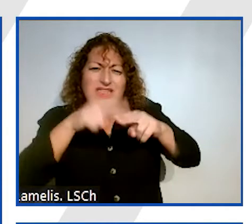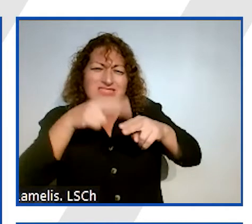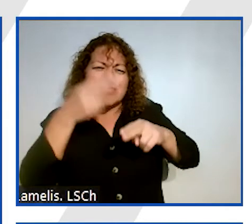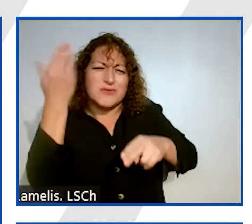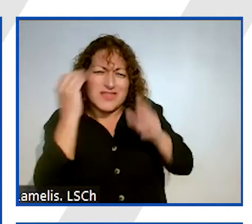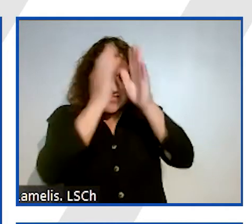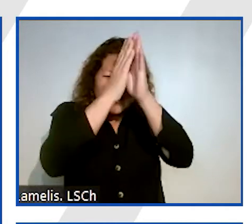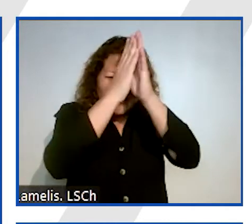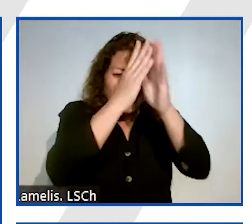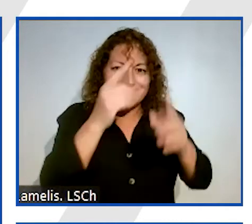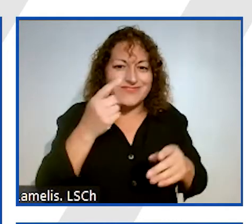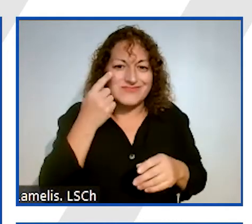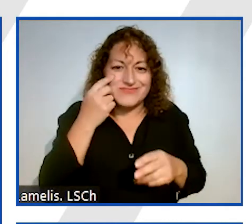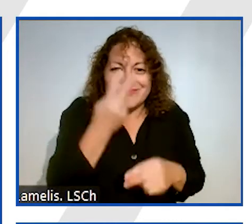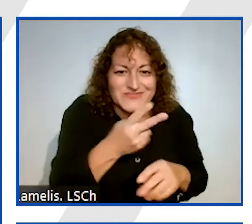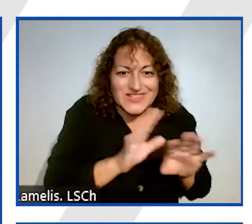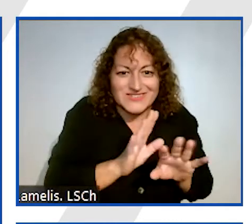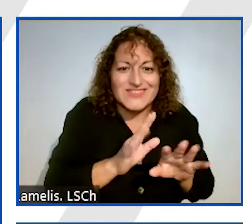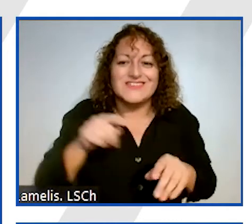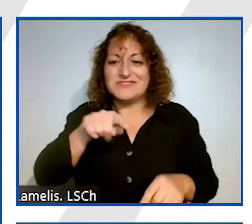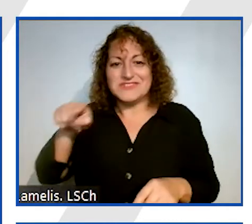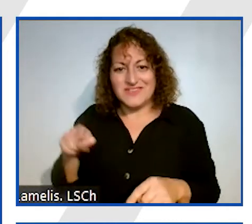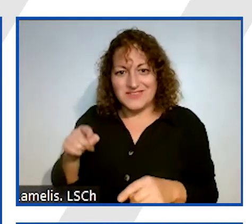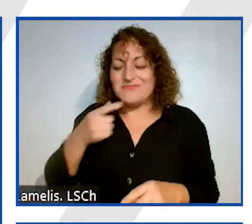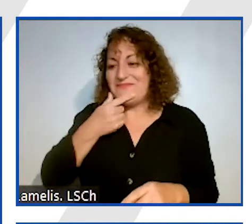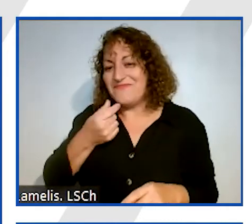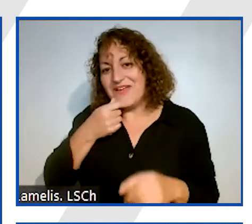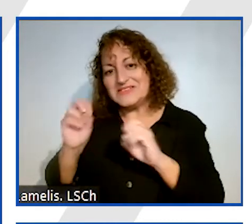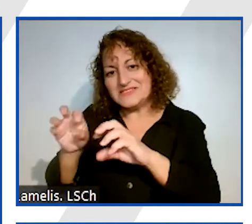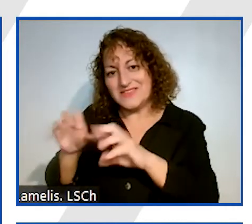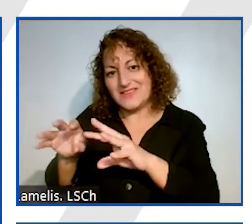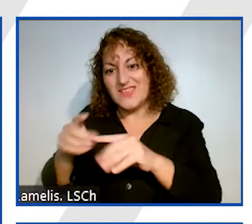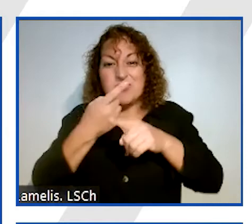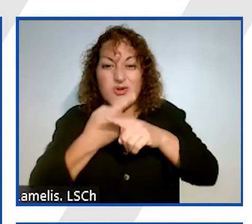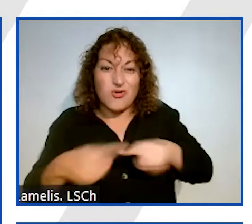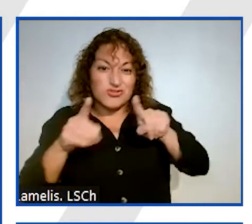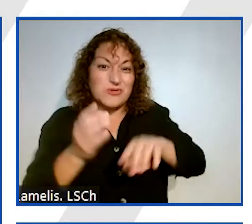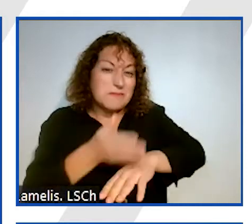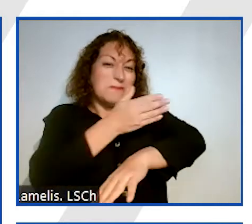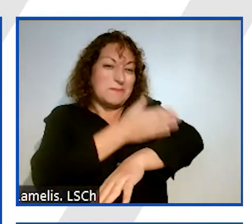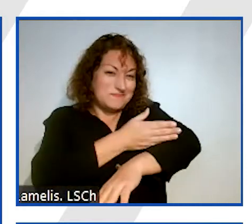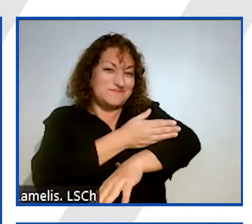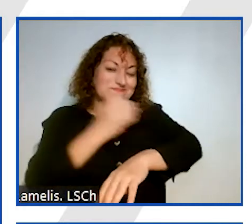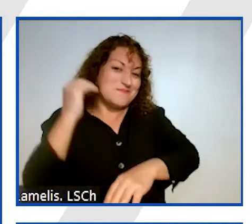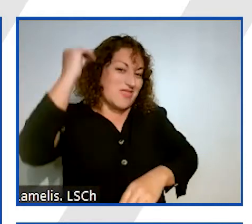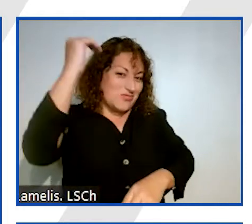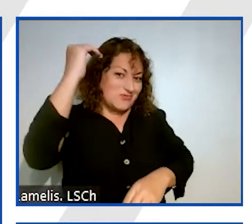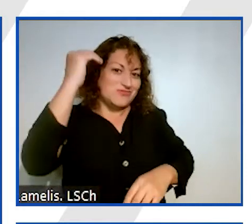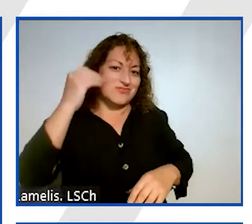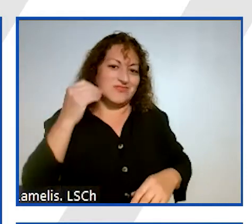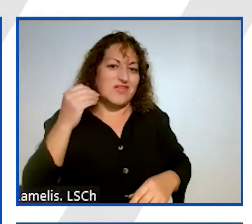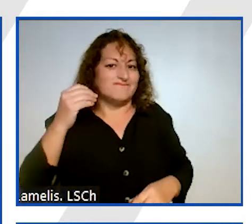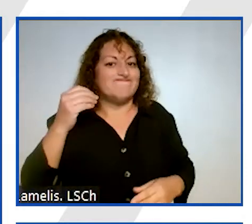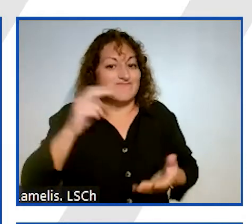son contemporáneos o quizás un poco mayores a mí, hay que hacer un proceso de reeducación de que la película Tiburón nos hizo un daño muy grande.